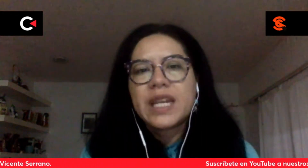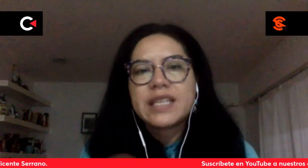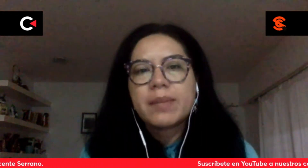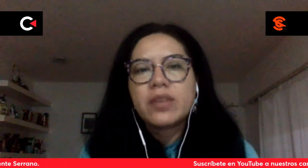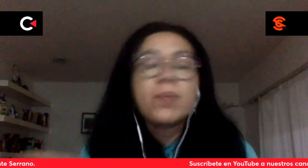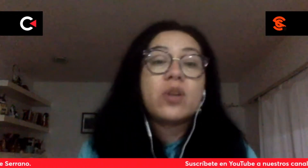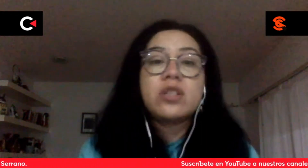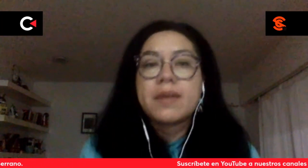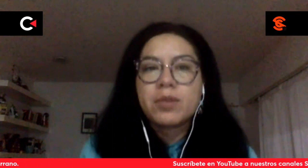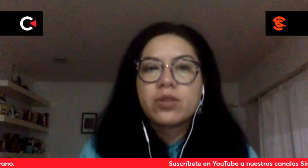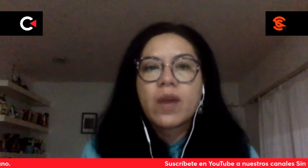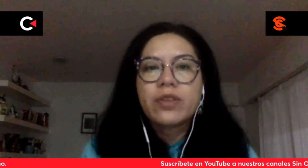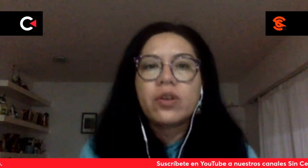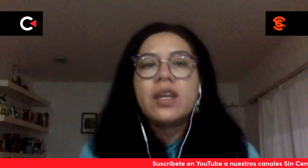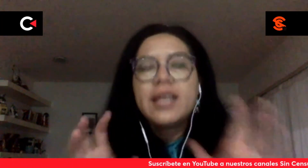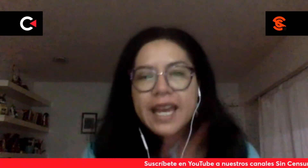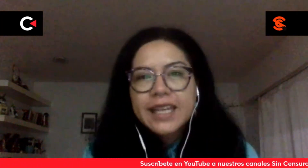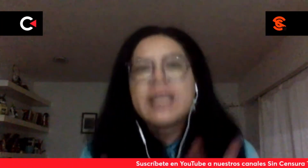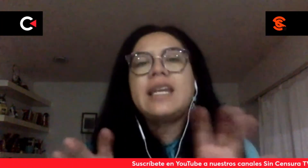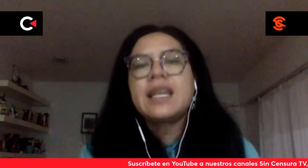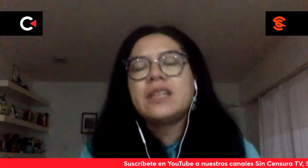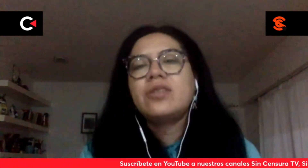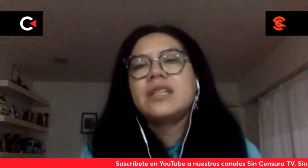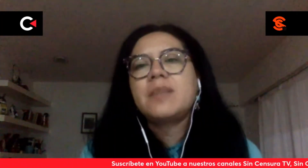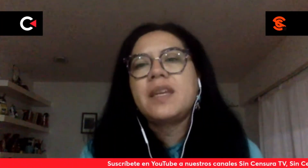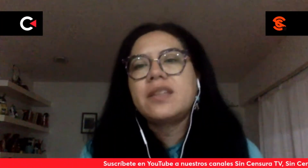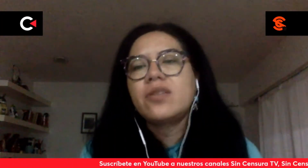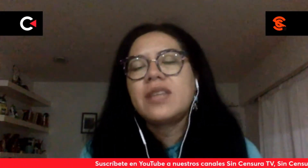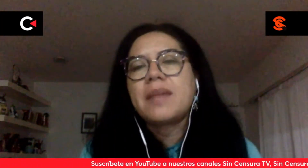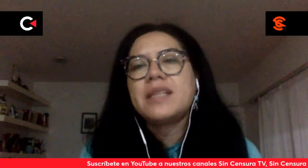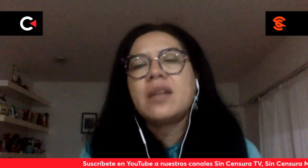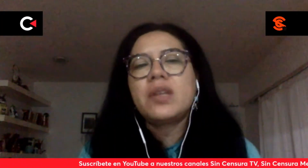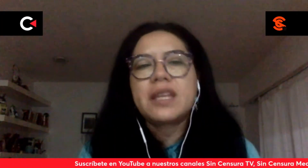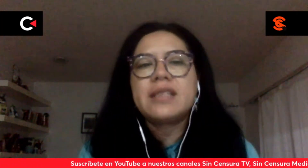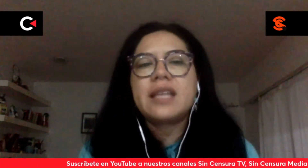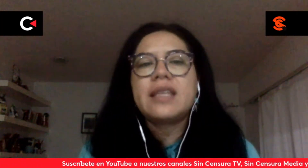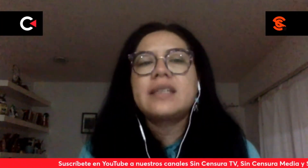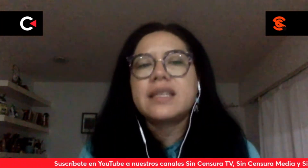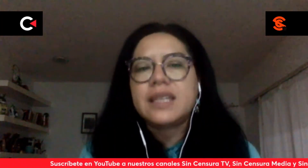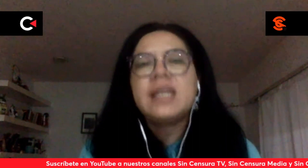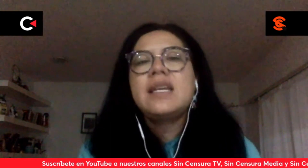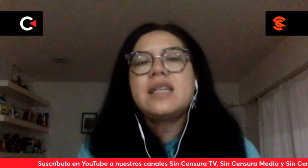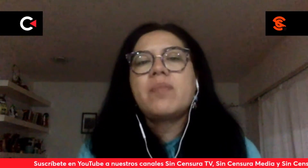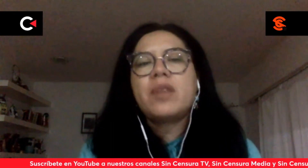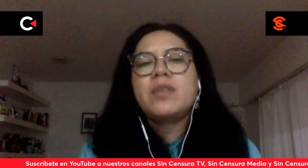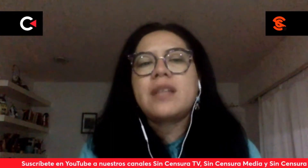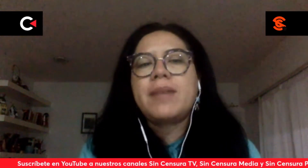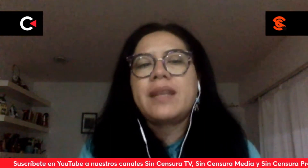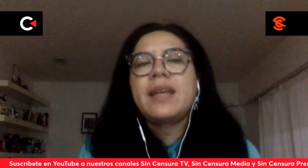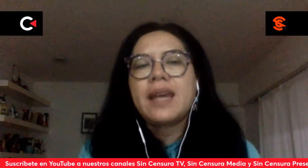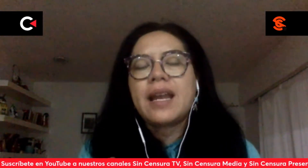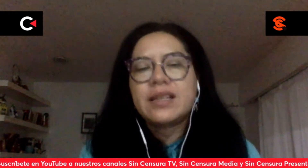hubo financiamiento, pero no sabemos cuánto. Y aquí, en estos expedientes contables, lo interesante es que sí, ya